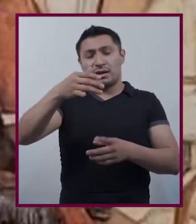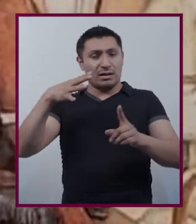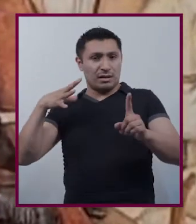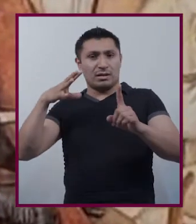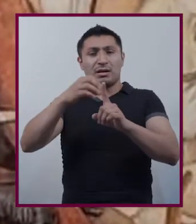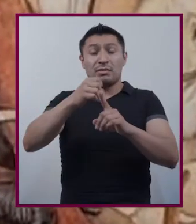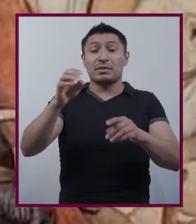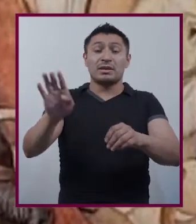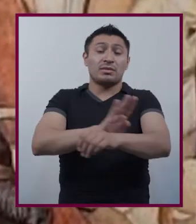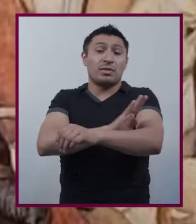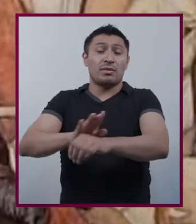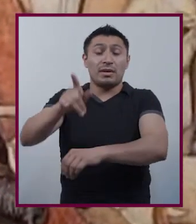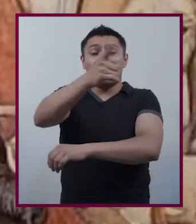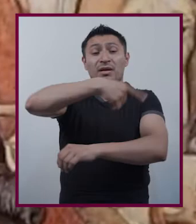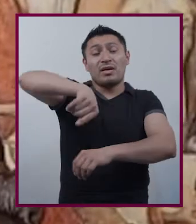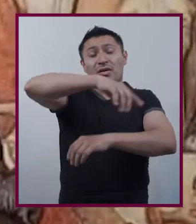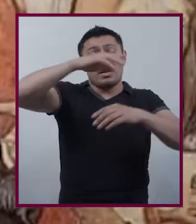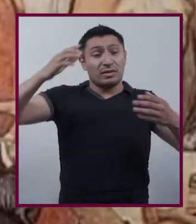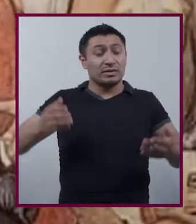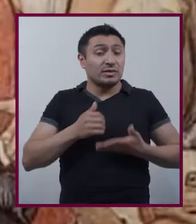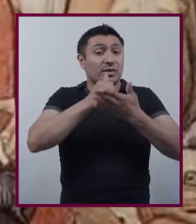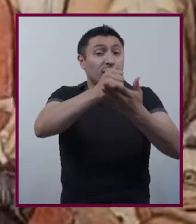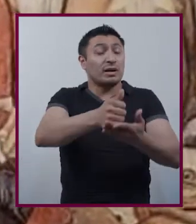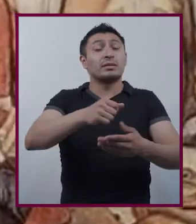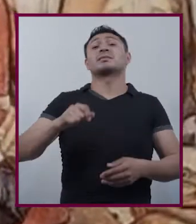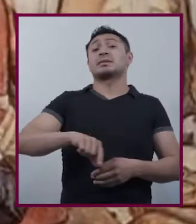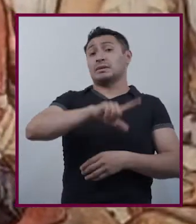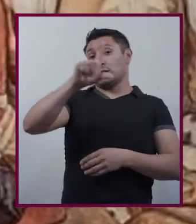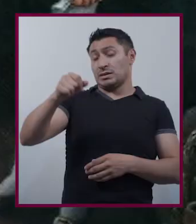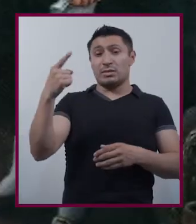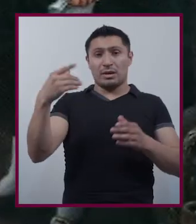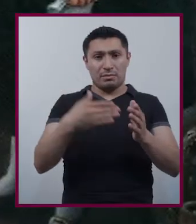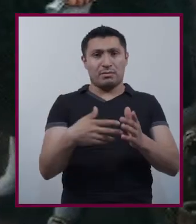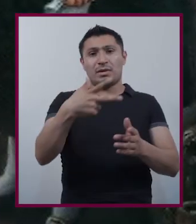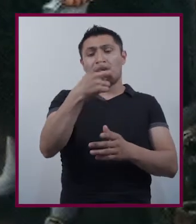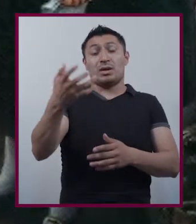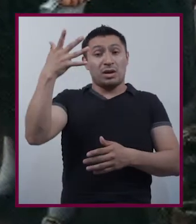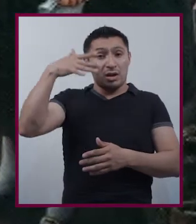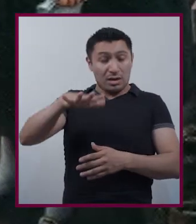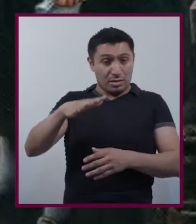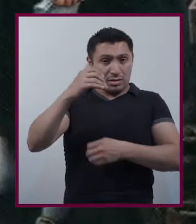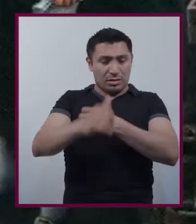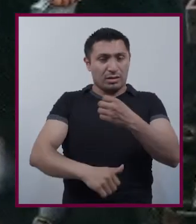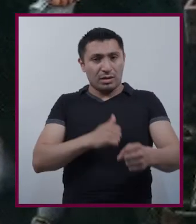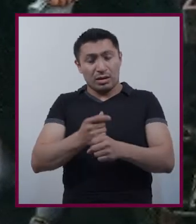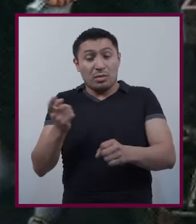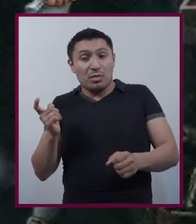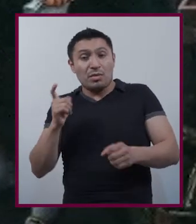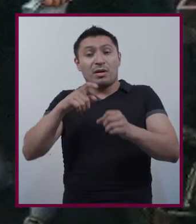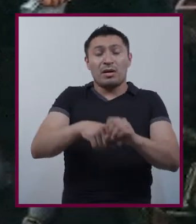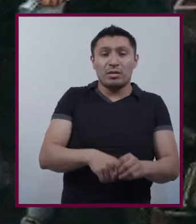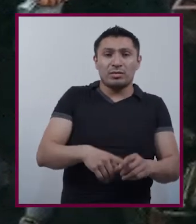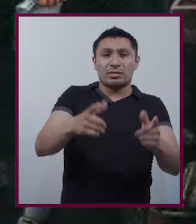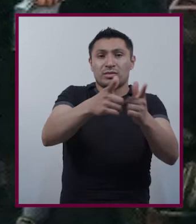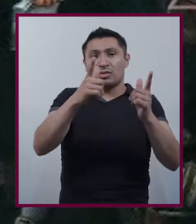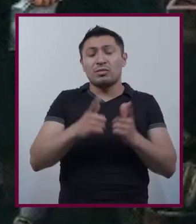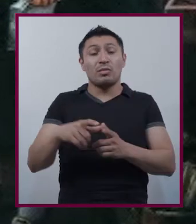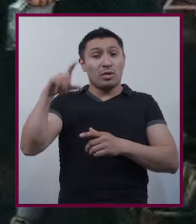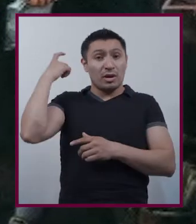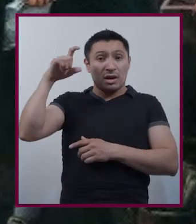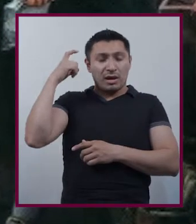conseguir una ventaja para los grupos criollos. Luego, en 1810, se unió a la conspiración de